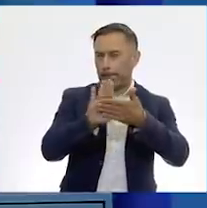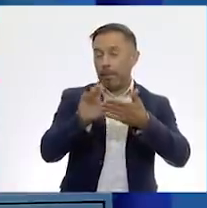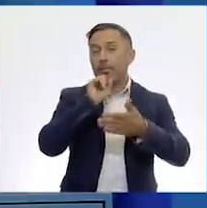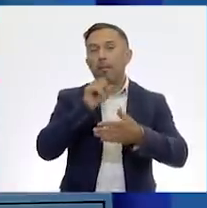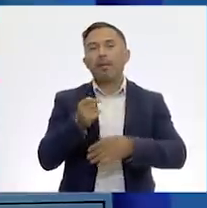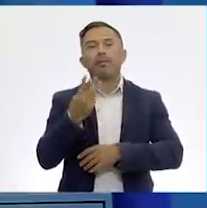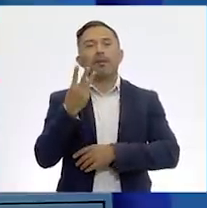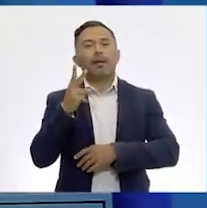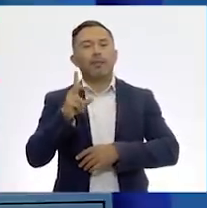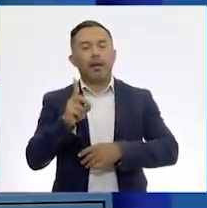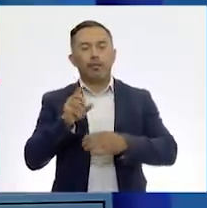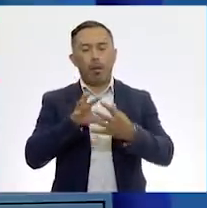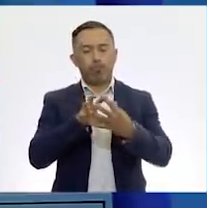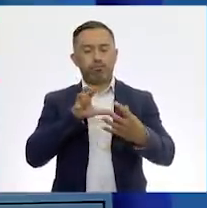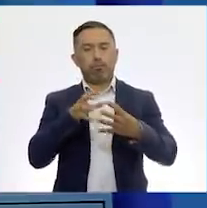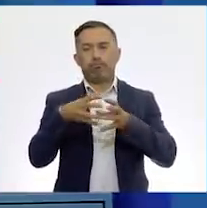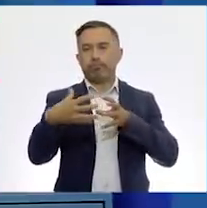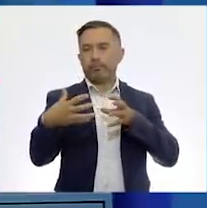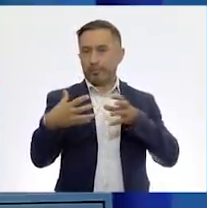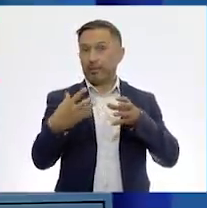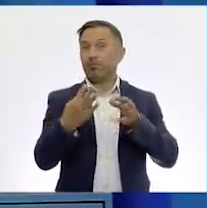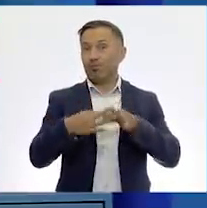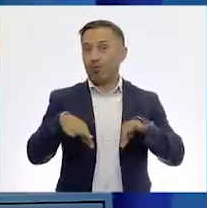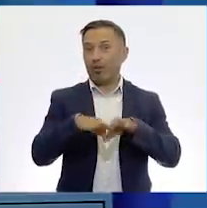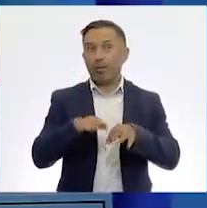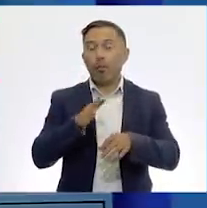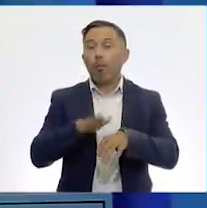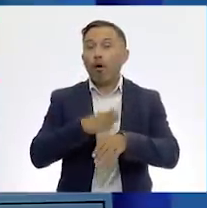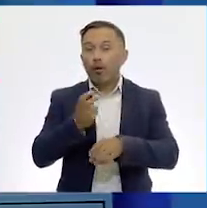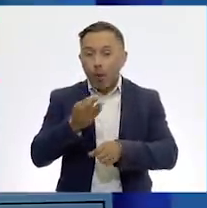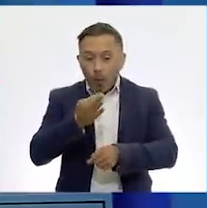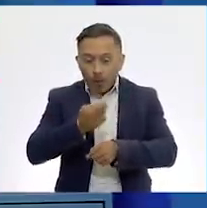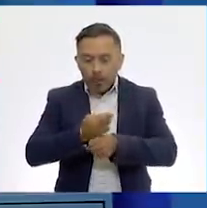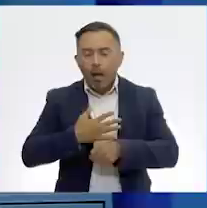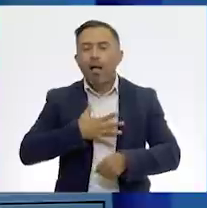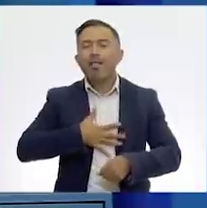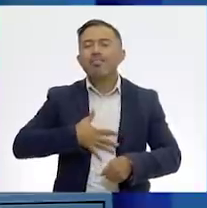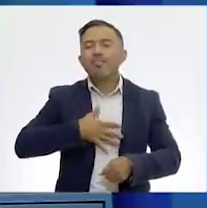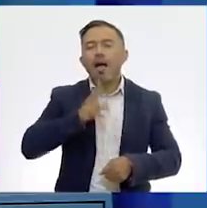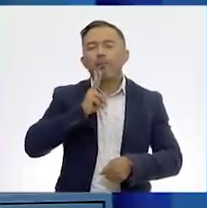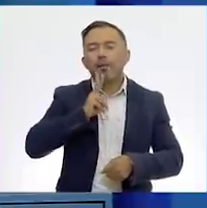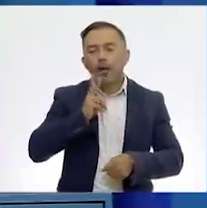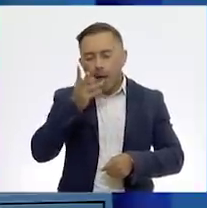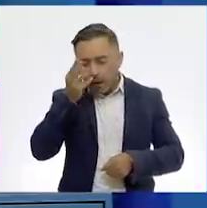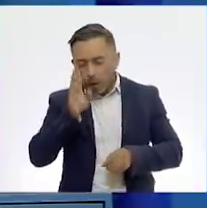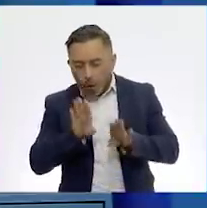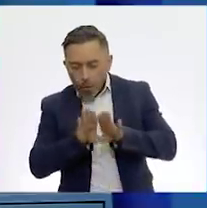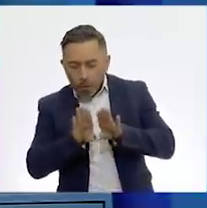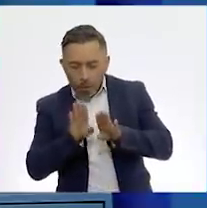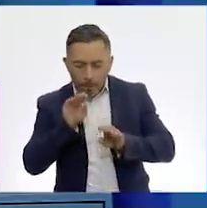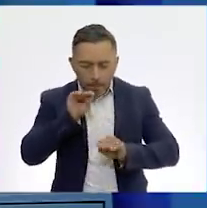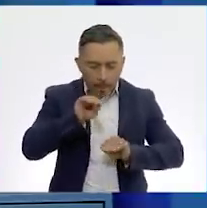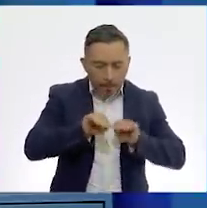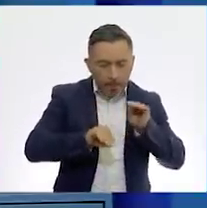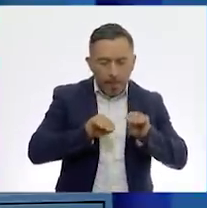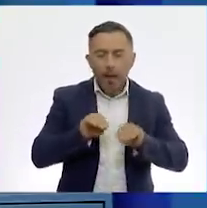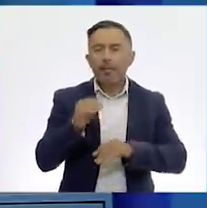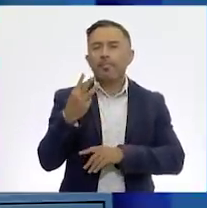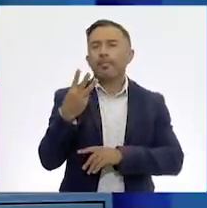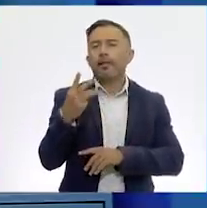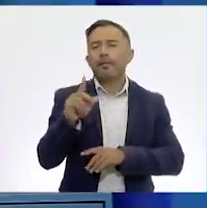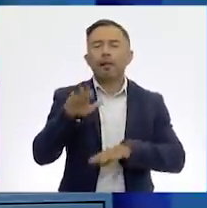esto. Por eso hacer este tipo de ejercicios nos ayuda muchísimo para jugar con esa tercera dimensión que a veces dejamos de